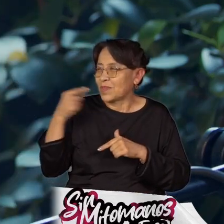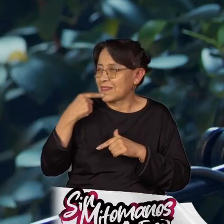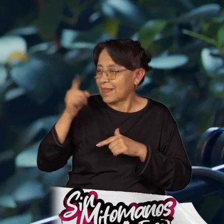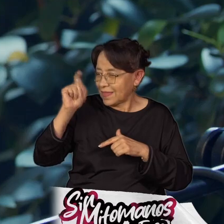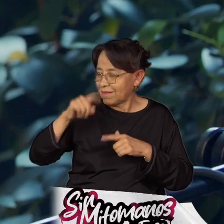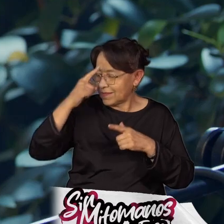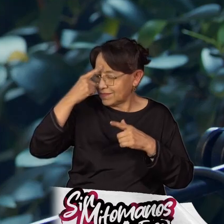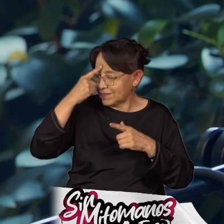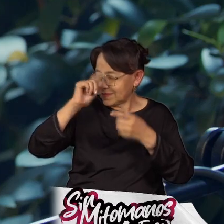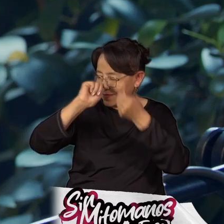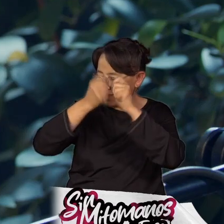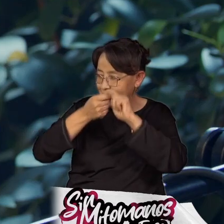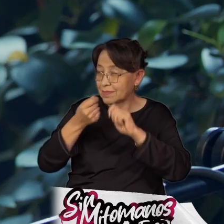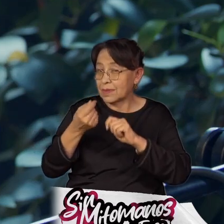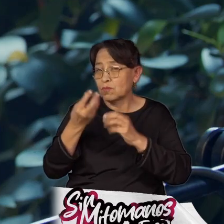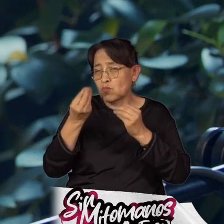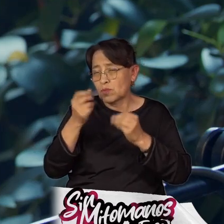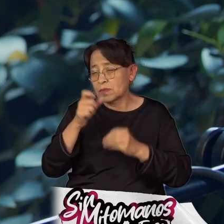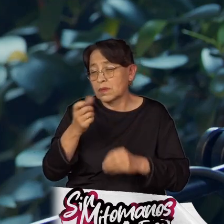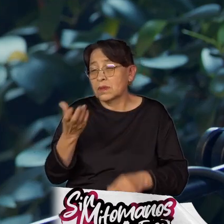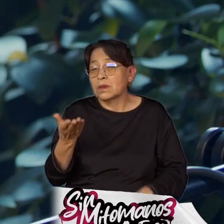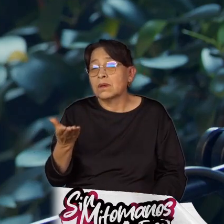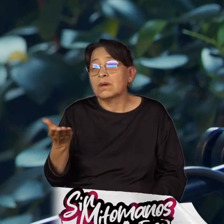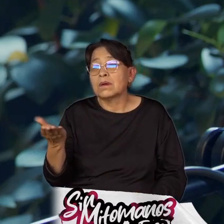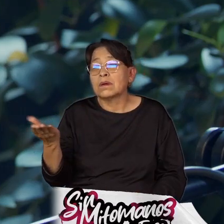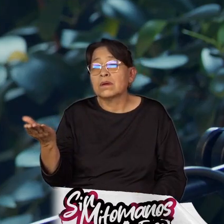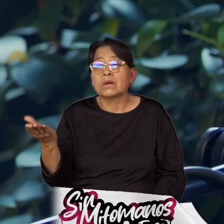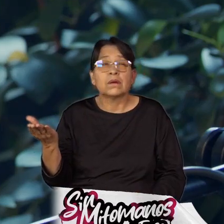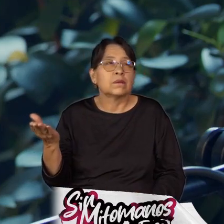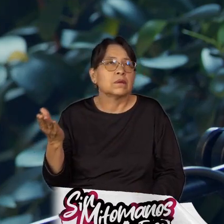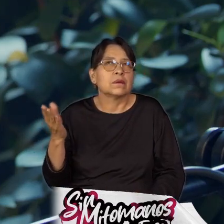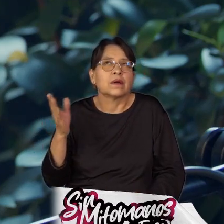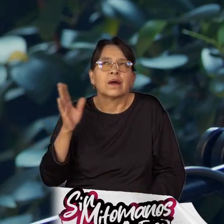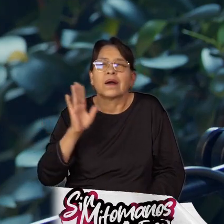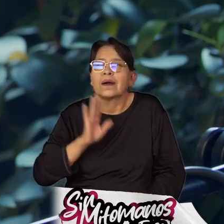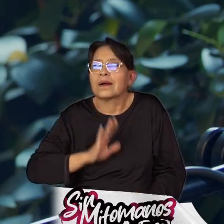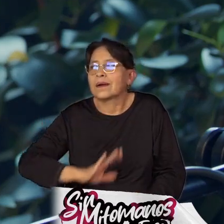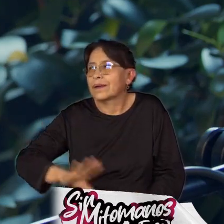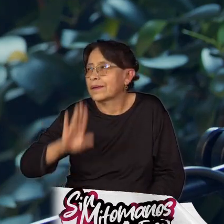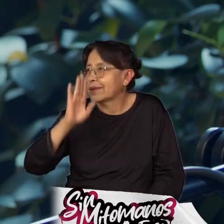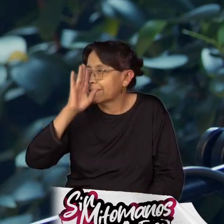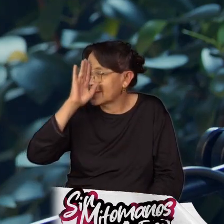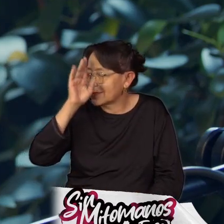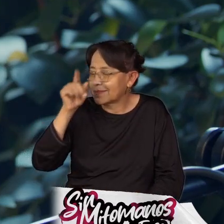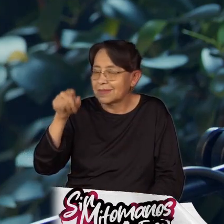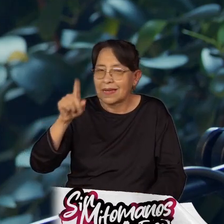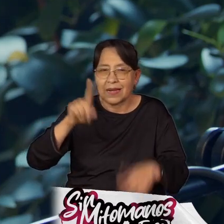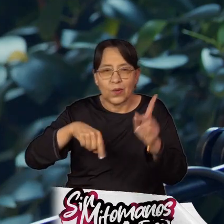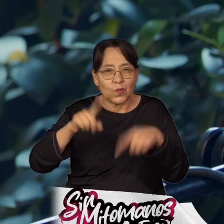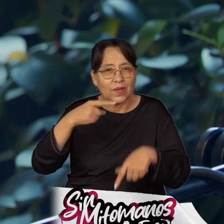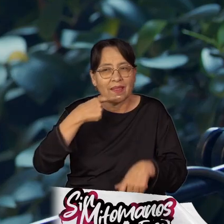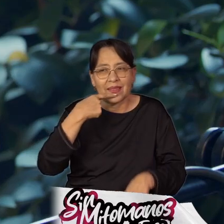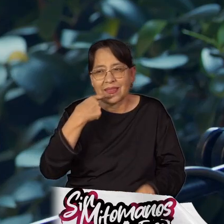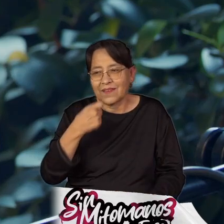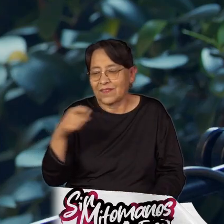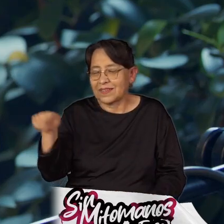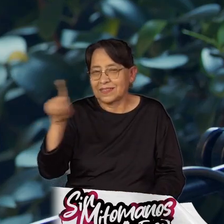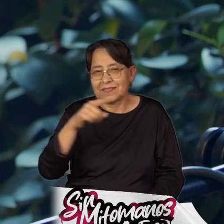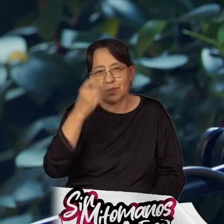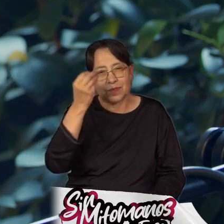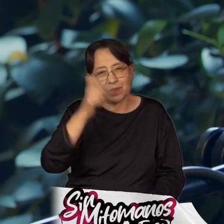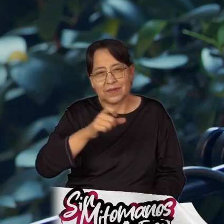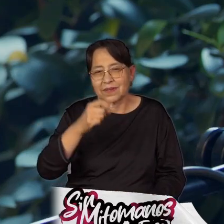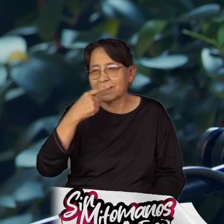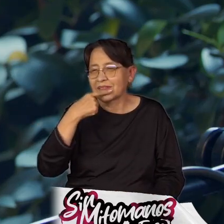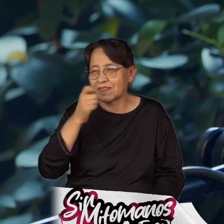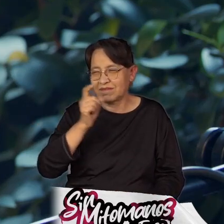cambio de mentalidad. La mendicidad, para aquellos que les cuesta trabajo entender las palabras de Jesús cuando dice que a los